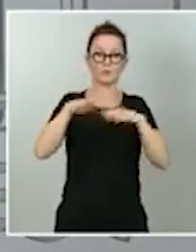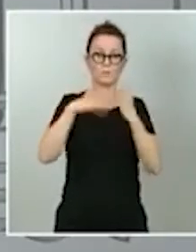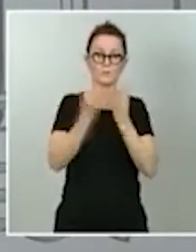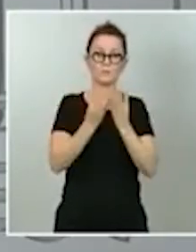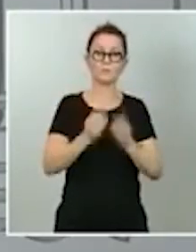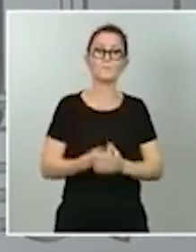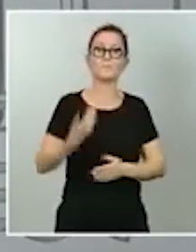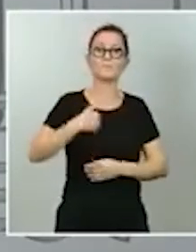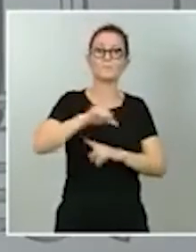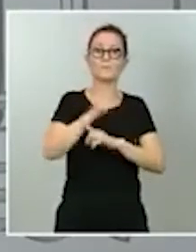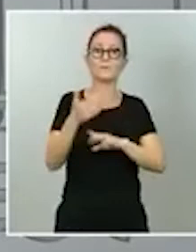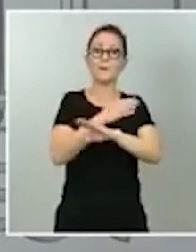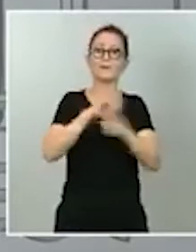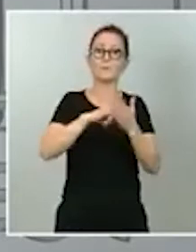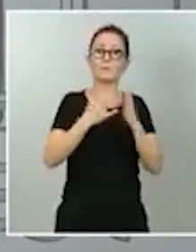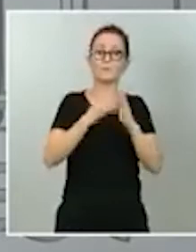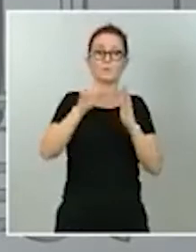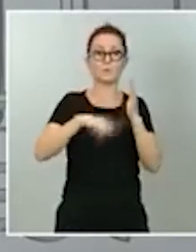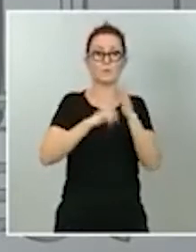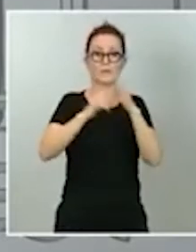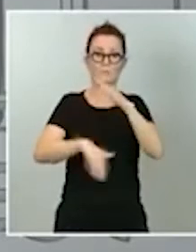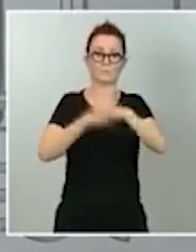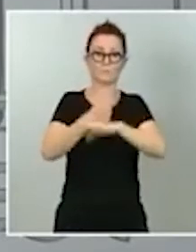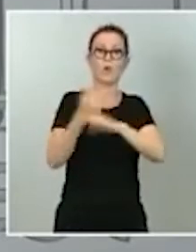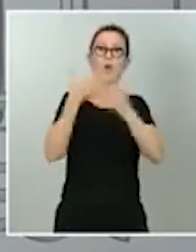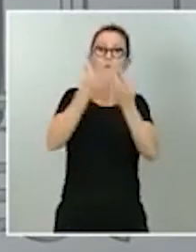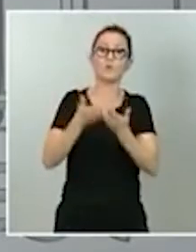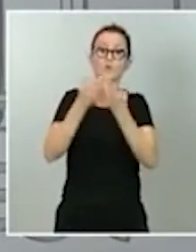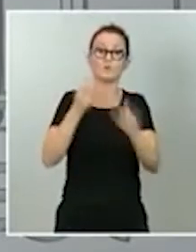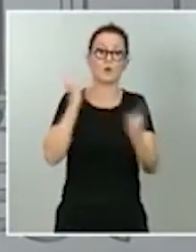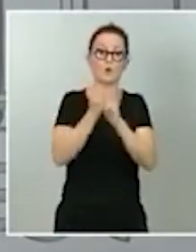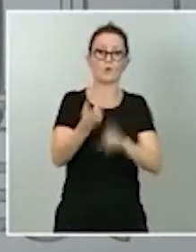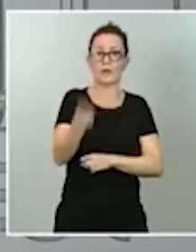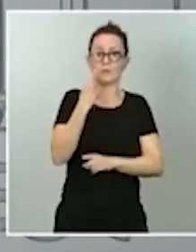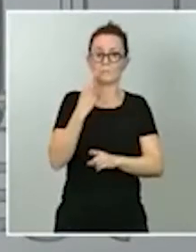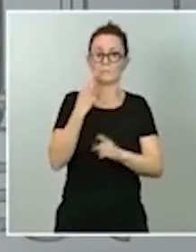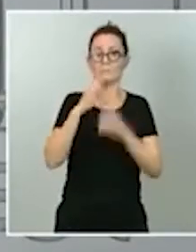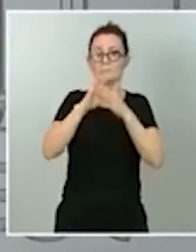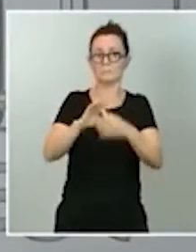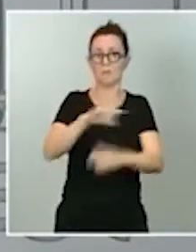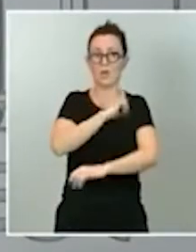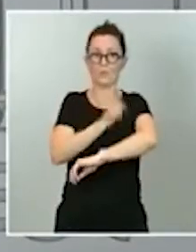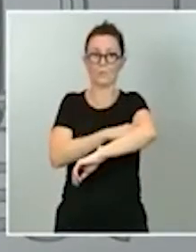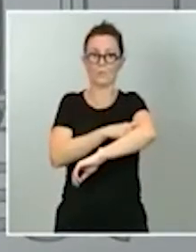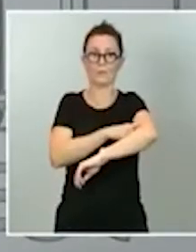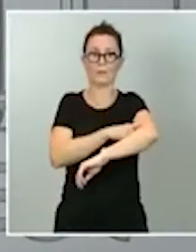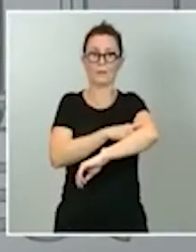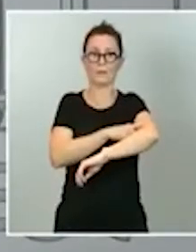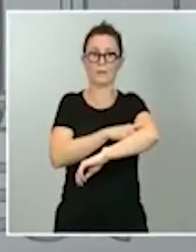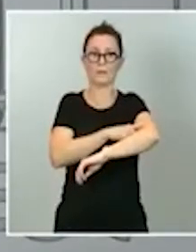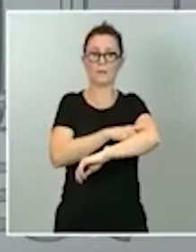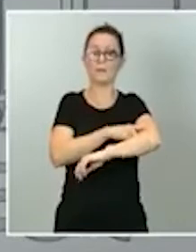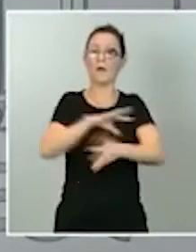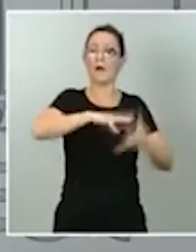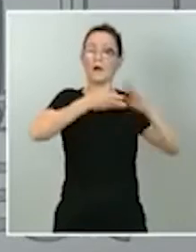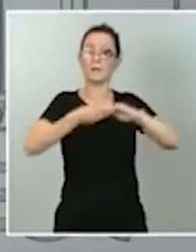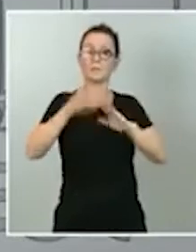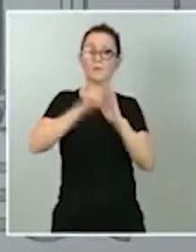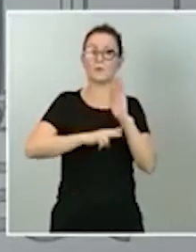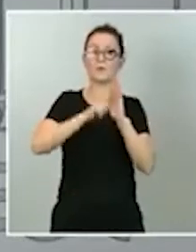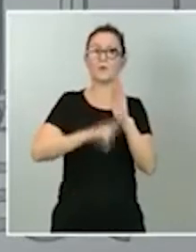de ley orgánica de lucha contra el dopaje en el deporte que adapta a nuestra normativa al nuevo código mundial